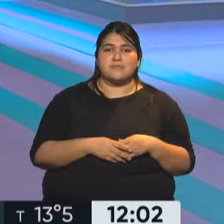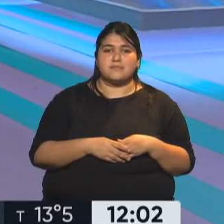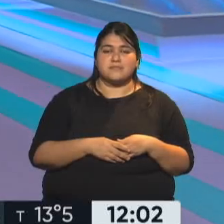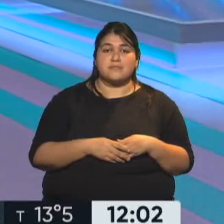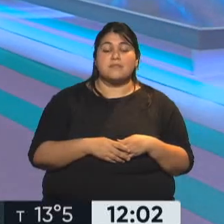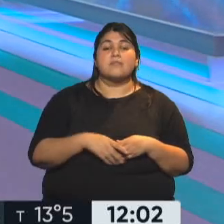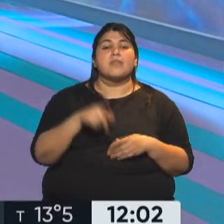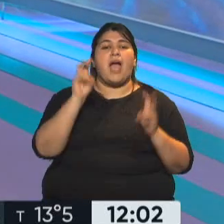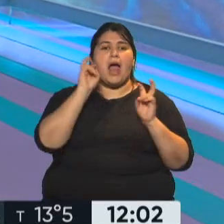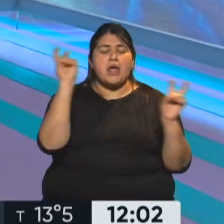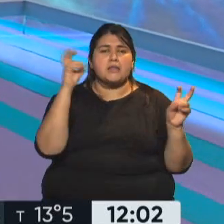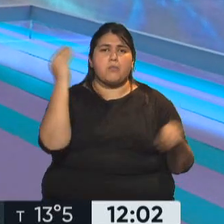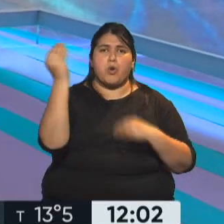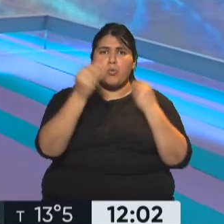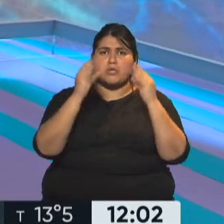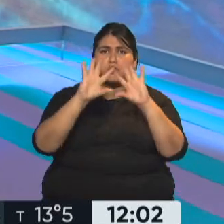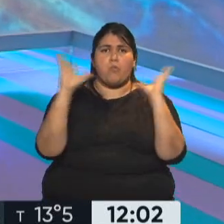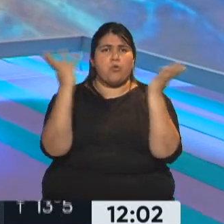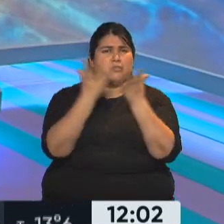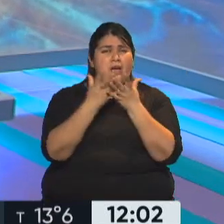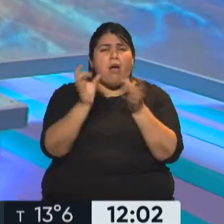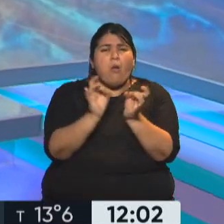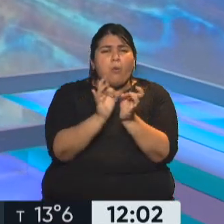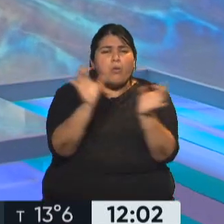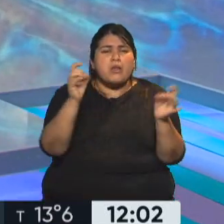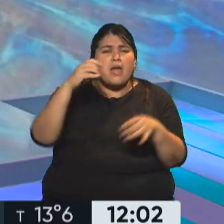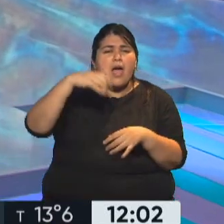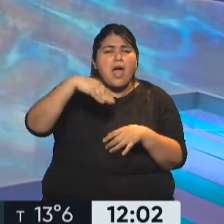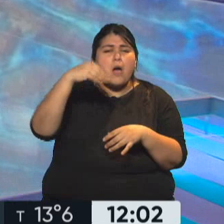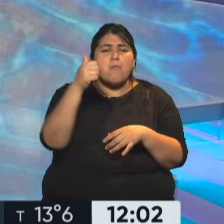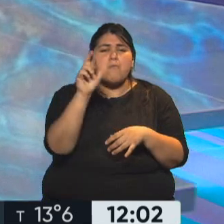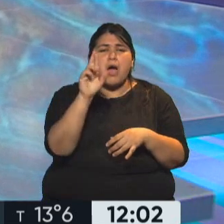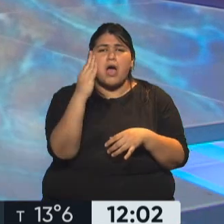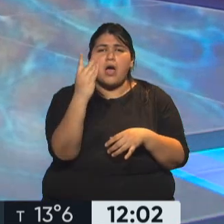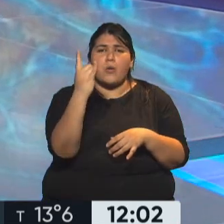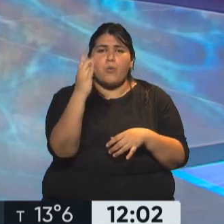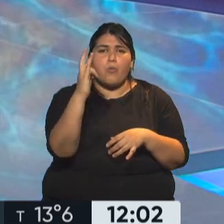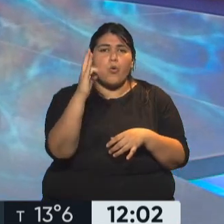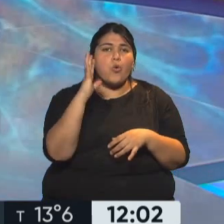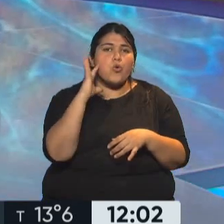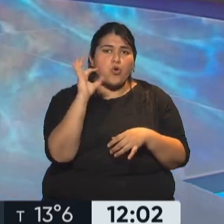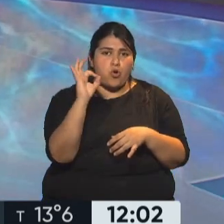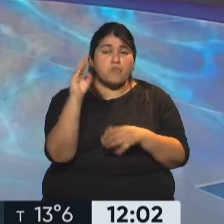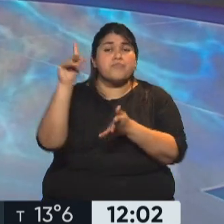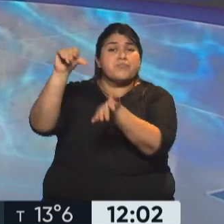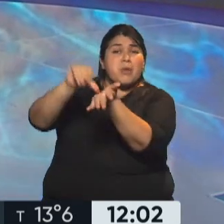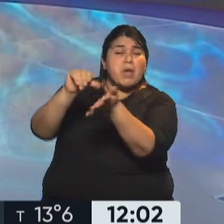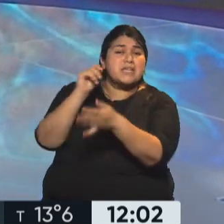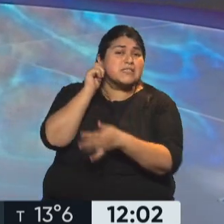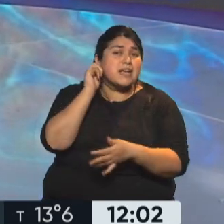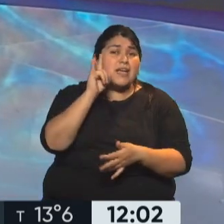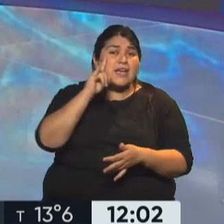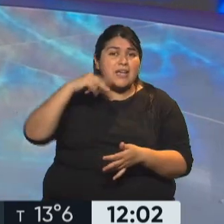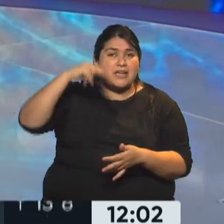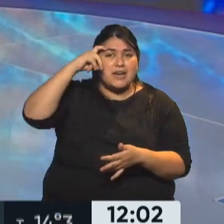y al es de preocupación mundial por el virus de marburgo un nuevo virus que apareció en guinea ya se contabilizó la